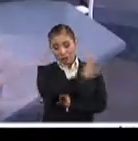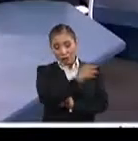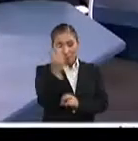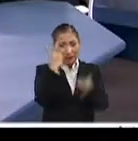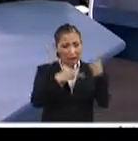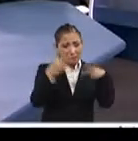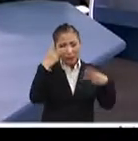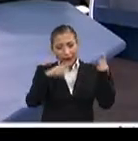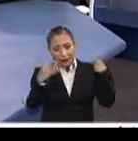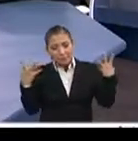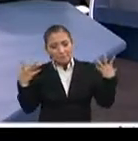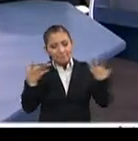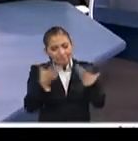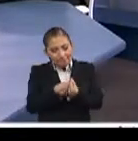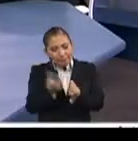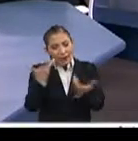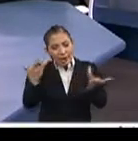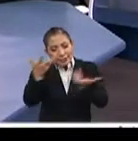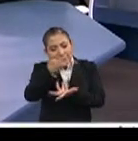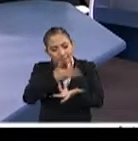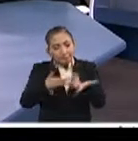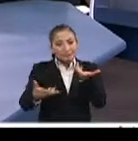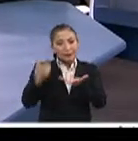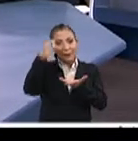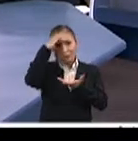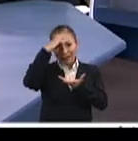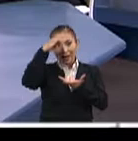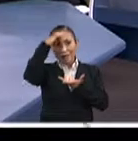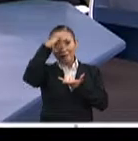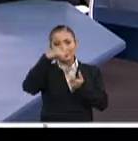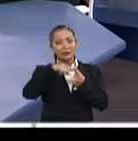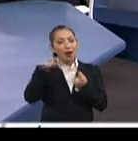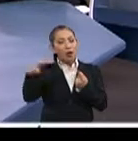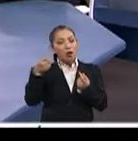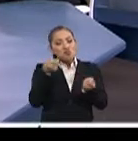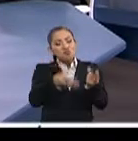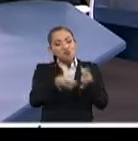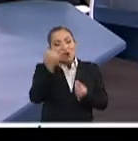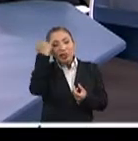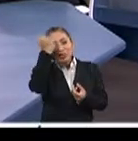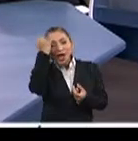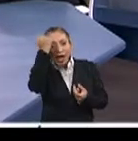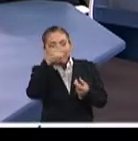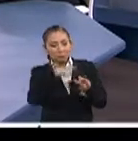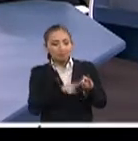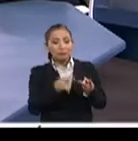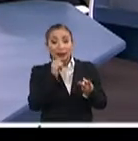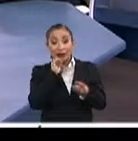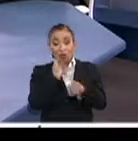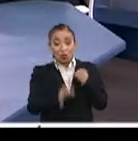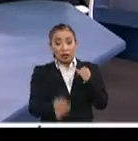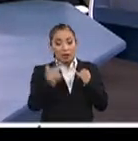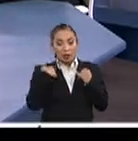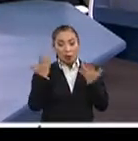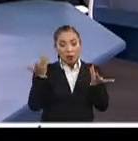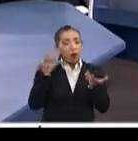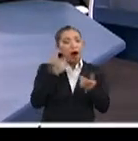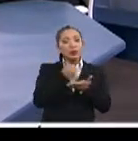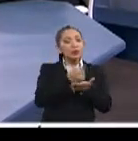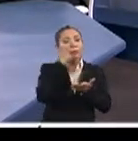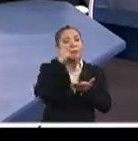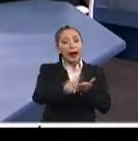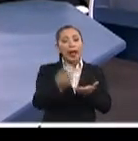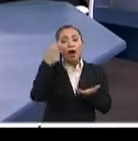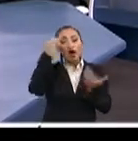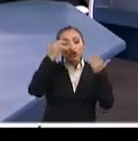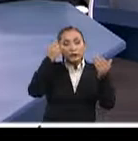emergen y confluyen y generan esa experiencia, ese intercambio de ideas y que finalmente nos conlleva a